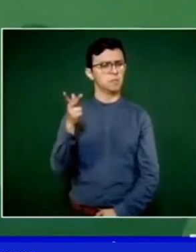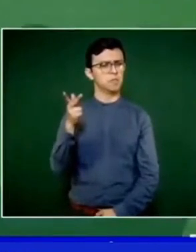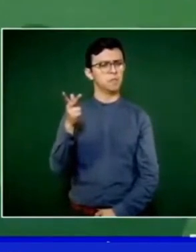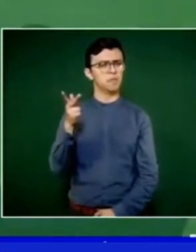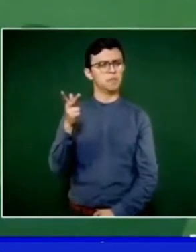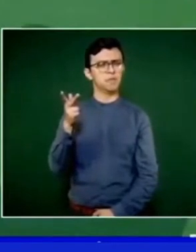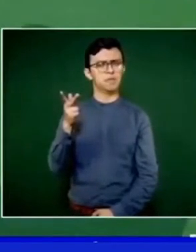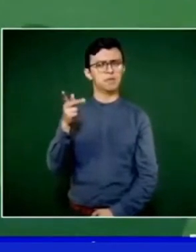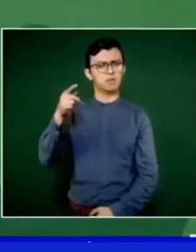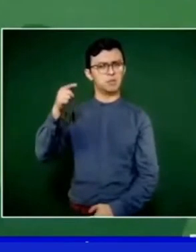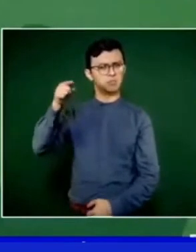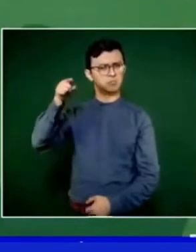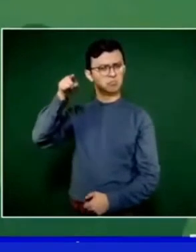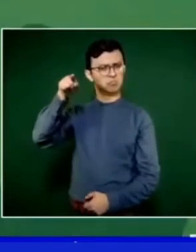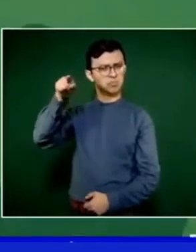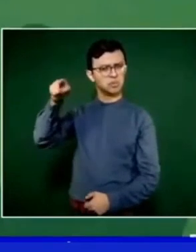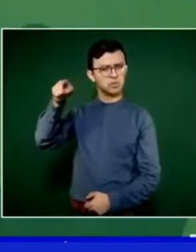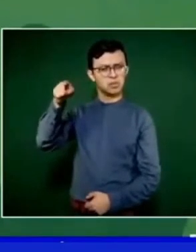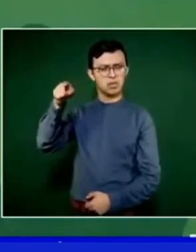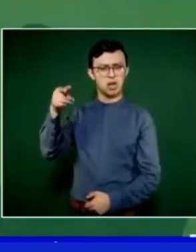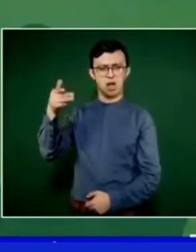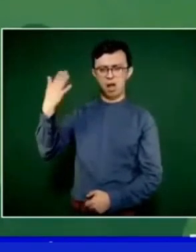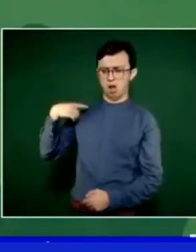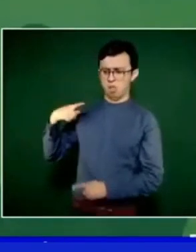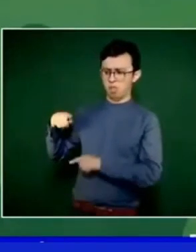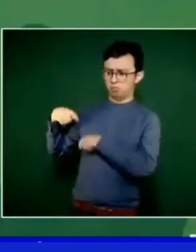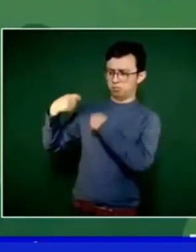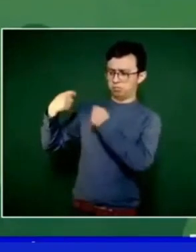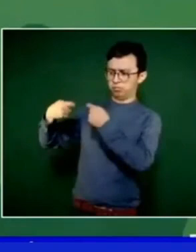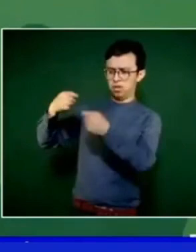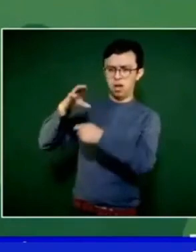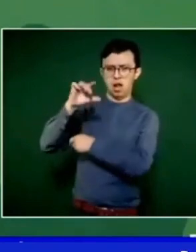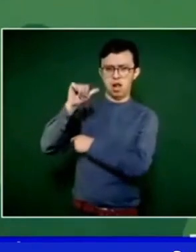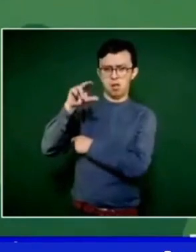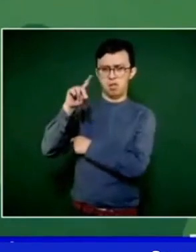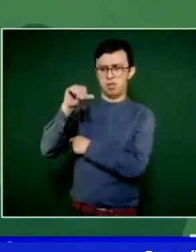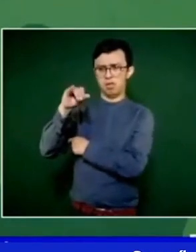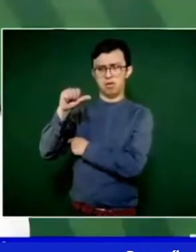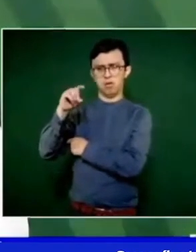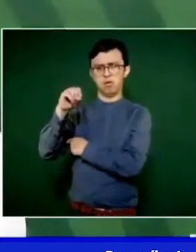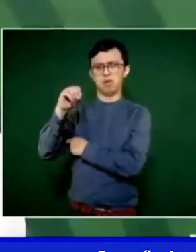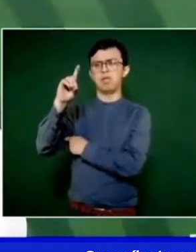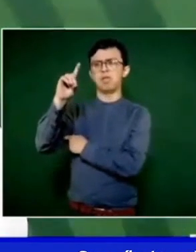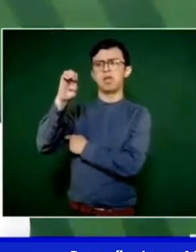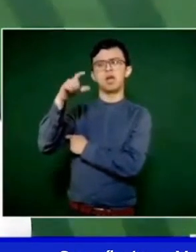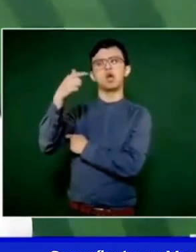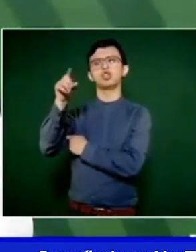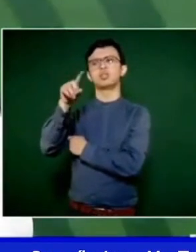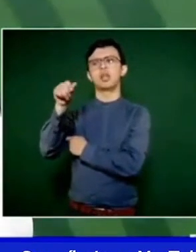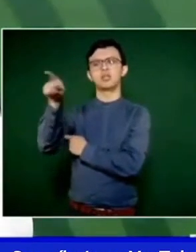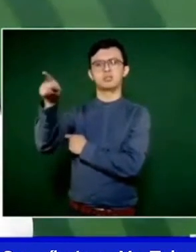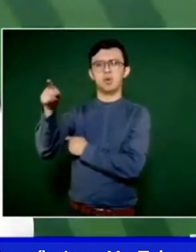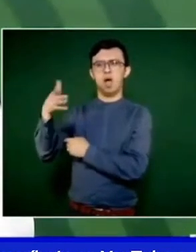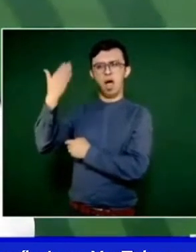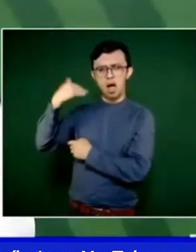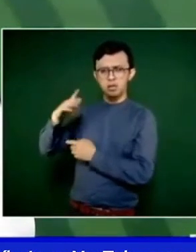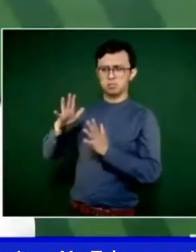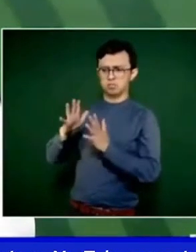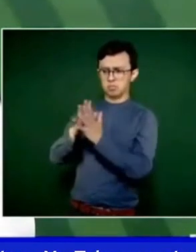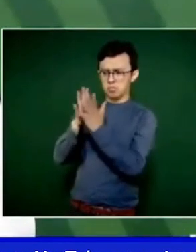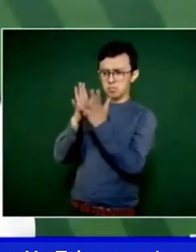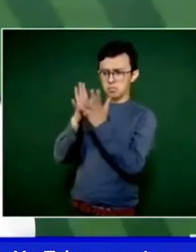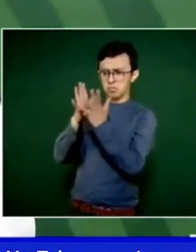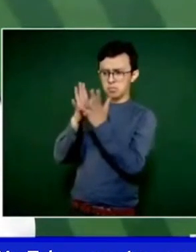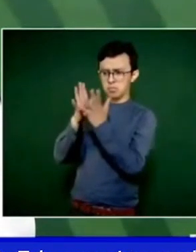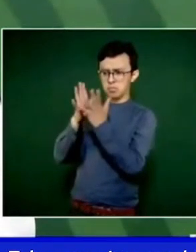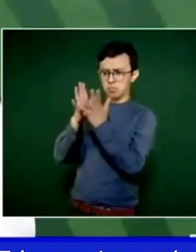¿qué experiencia política tiene Claudio X. González? Una pregunta que se cae de la